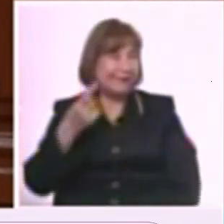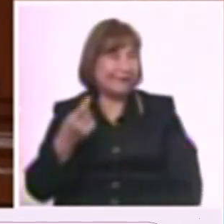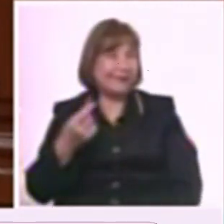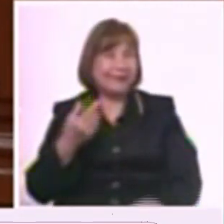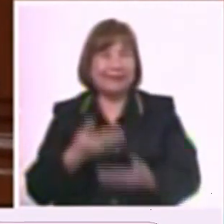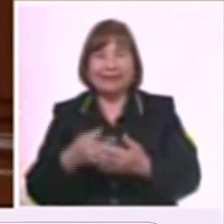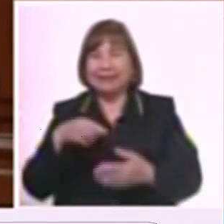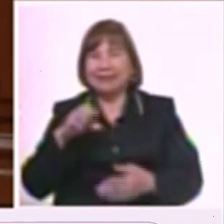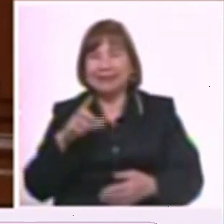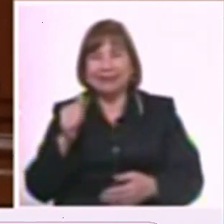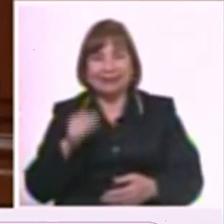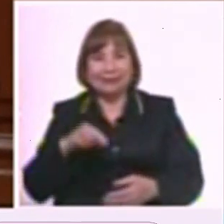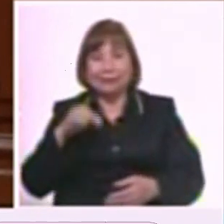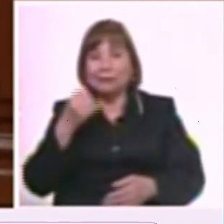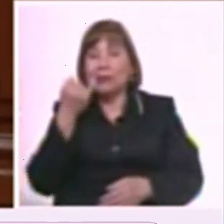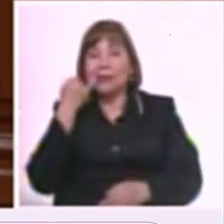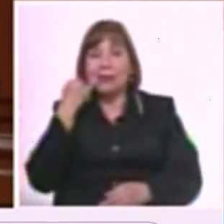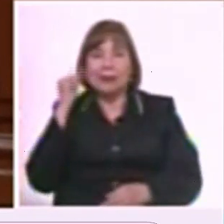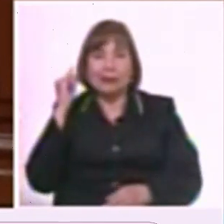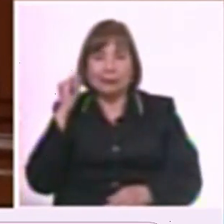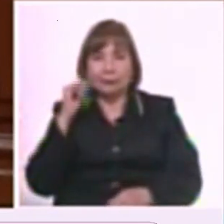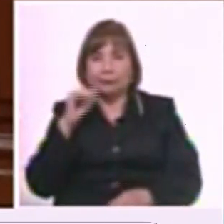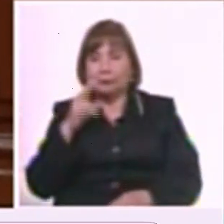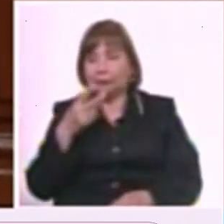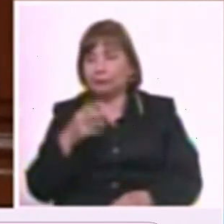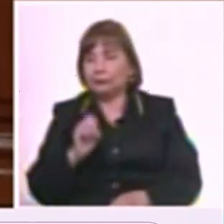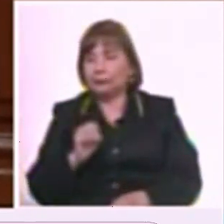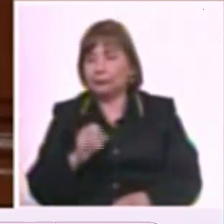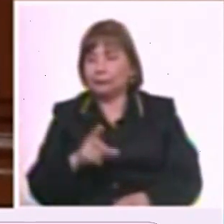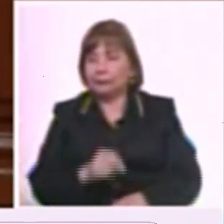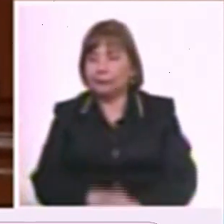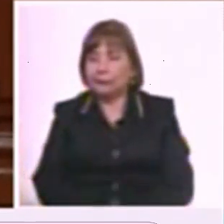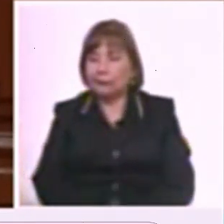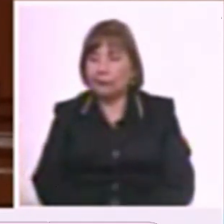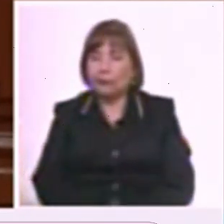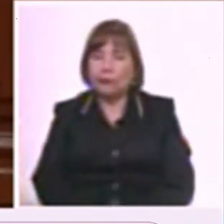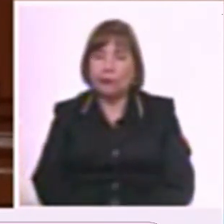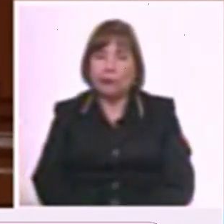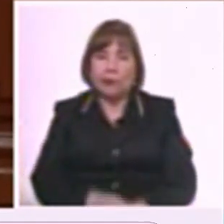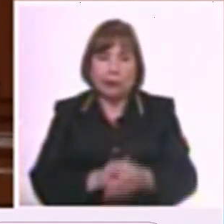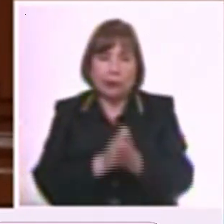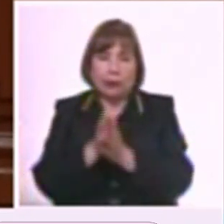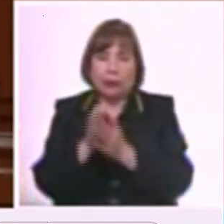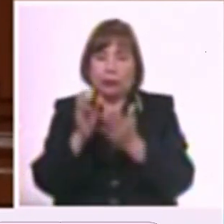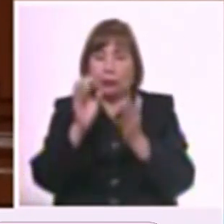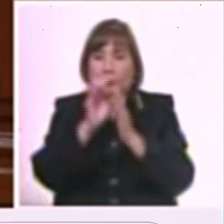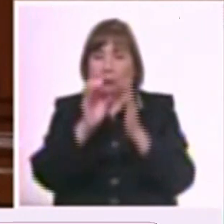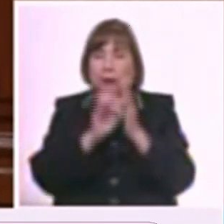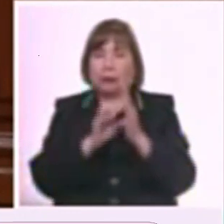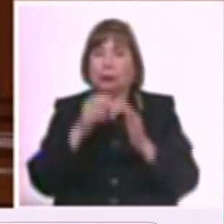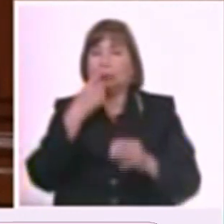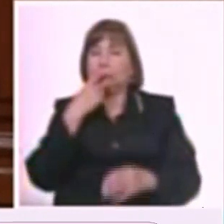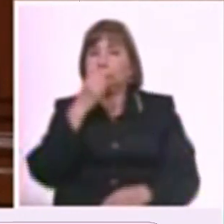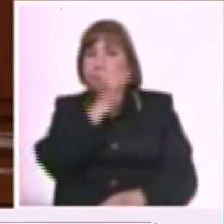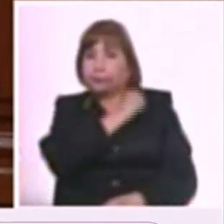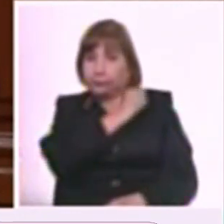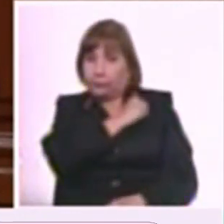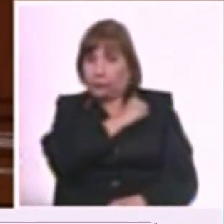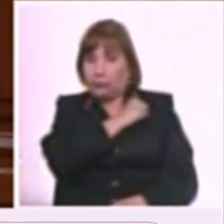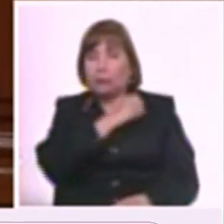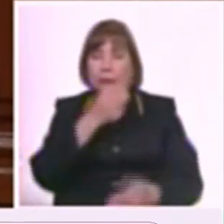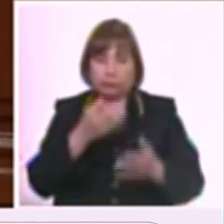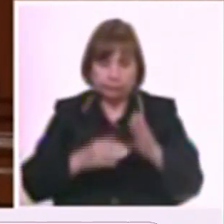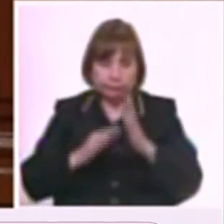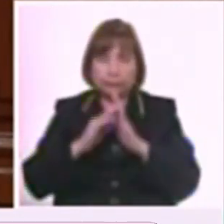en el mercado laboral que ofrezcan a los y las jóvenes oportunidades de trabajo en disciplinas tales como programación y el diseño